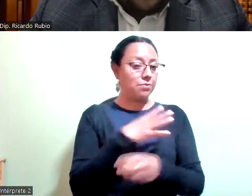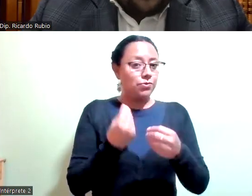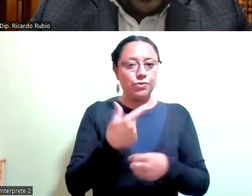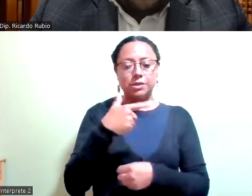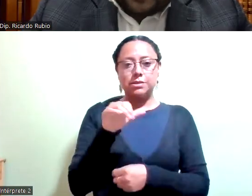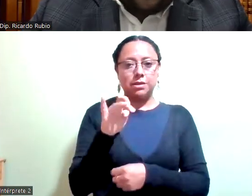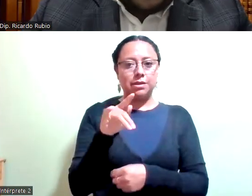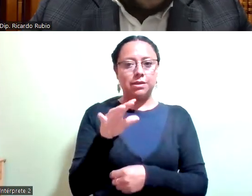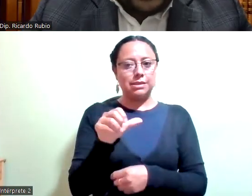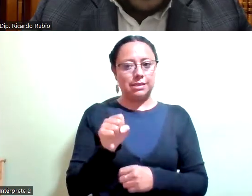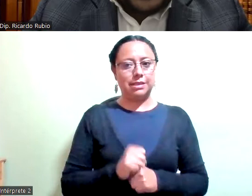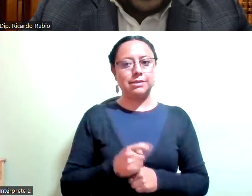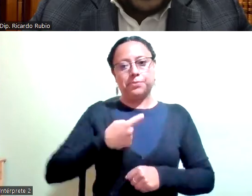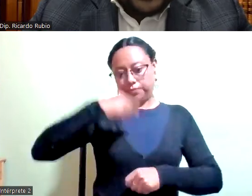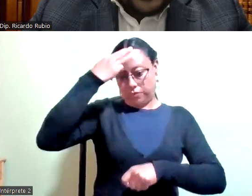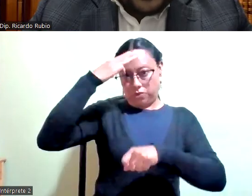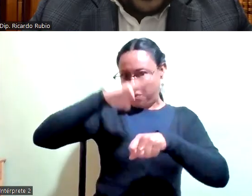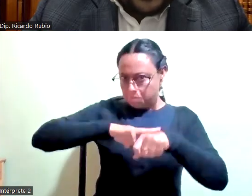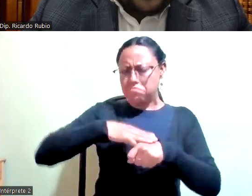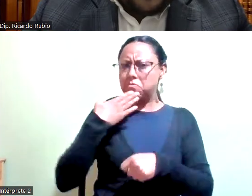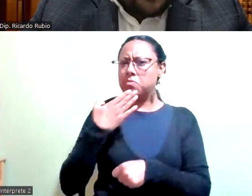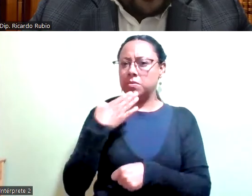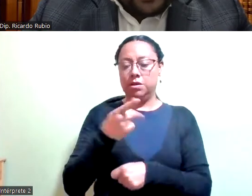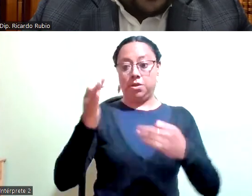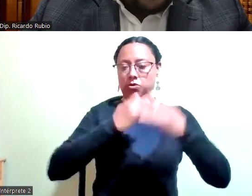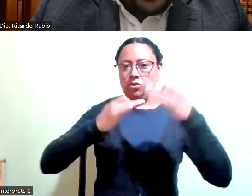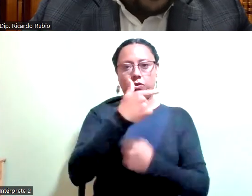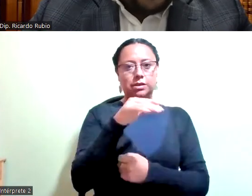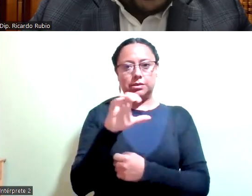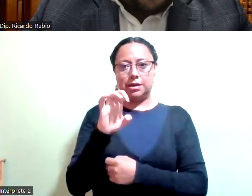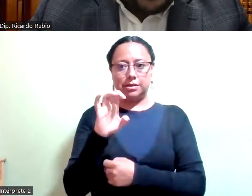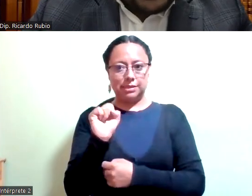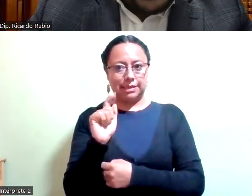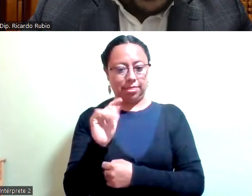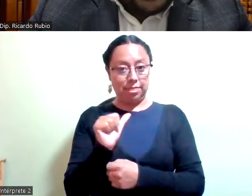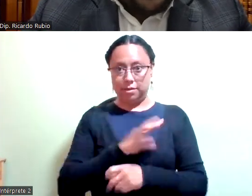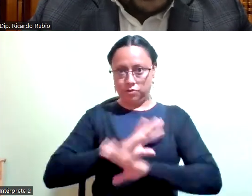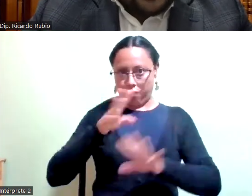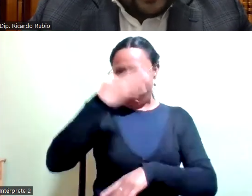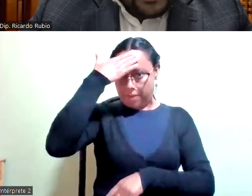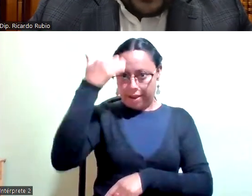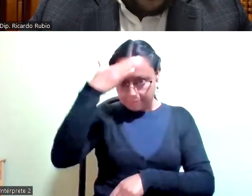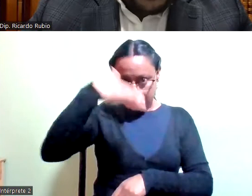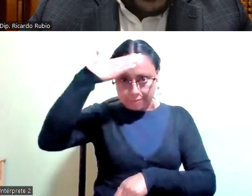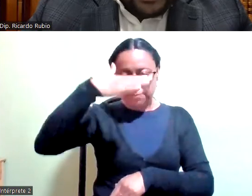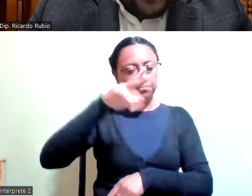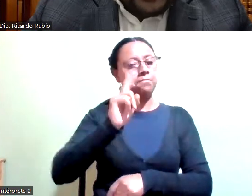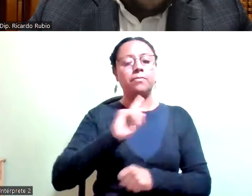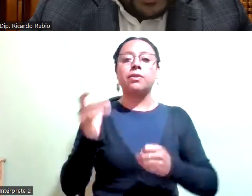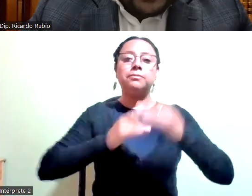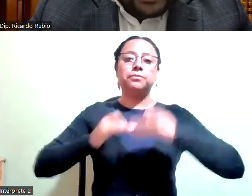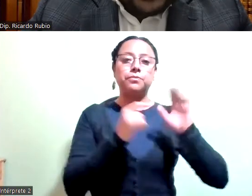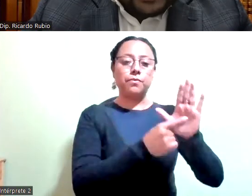tengo buena memoria, pero no me sé todas las gacetas de memoria y no sé, entonces, todas las iniciativas se han presentado, pues